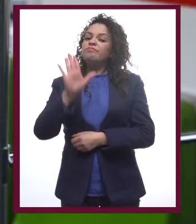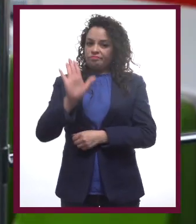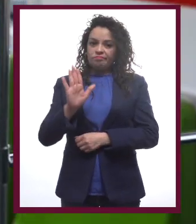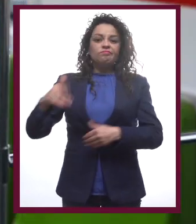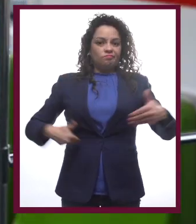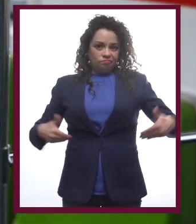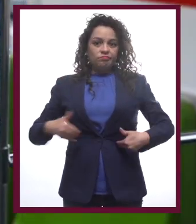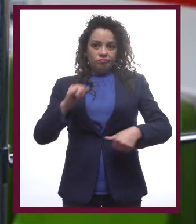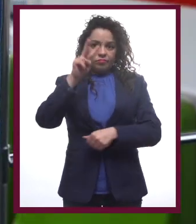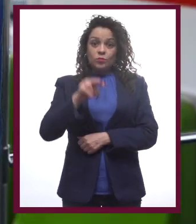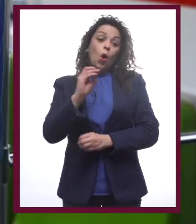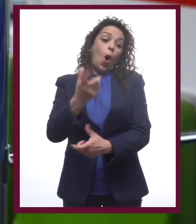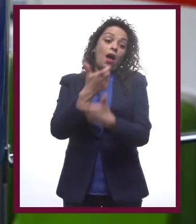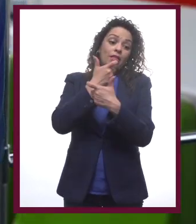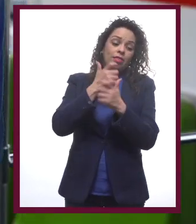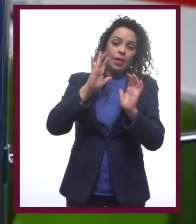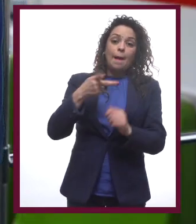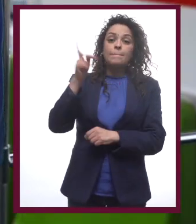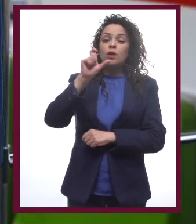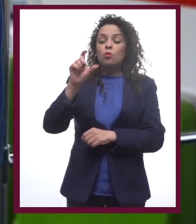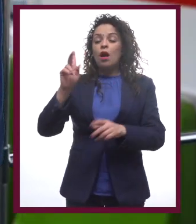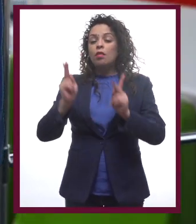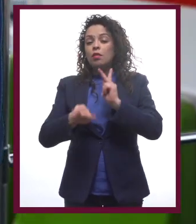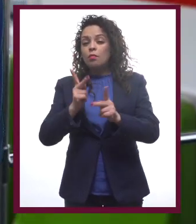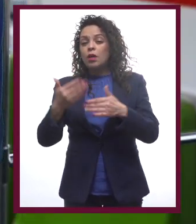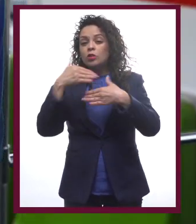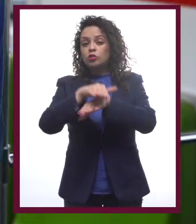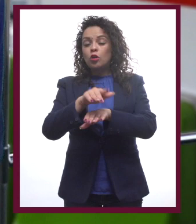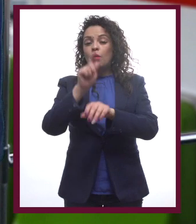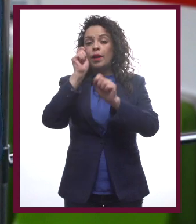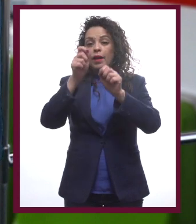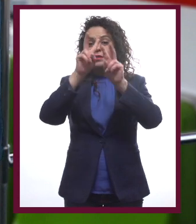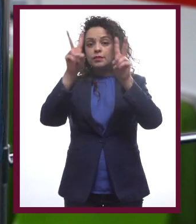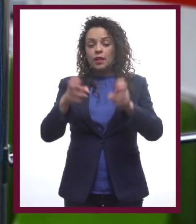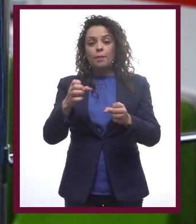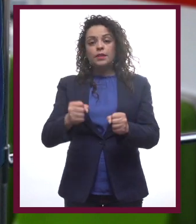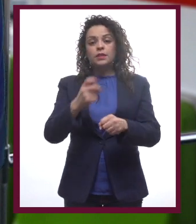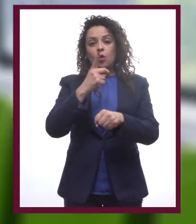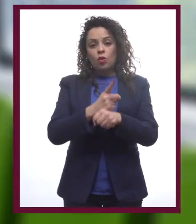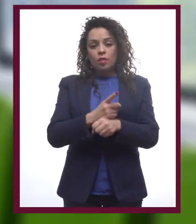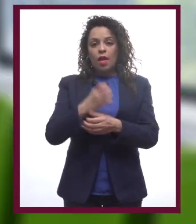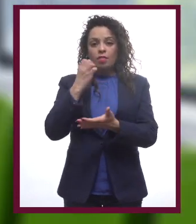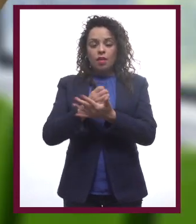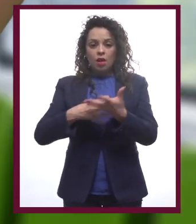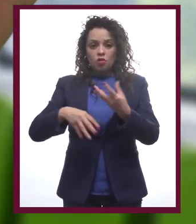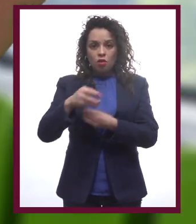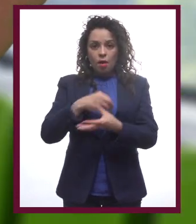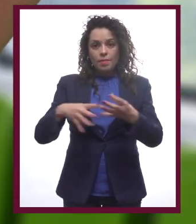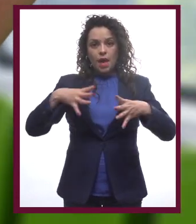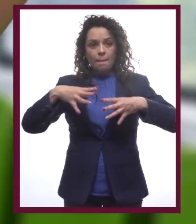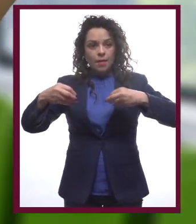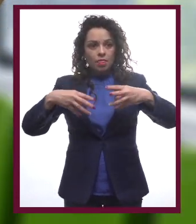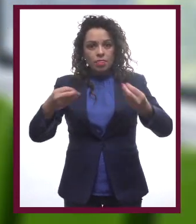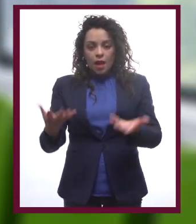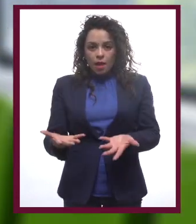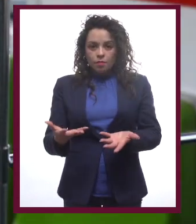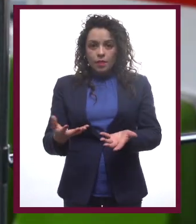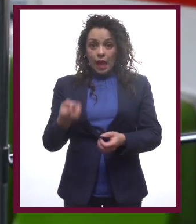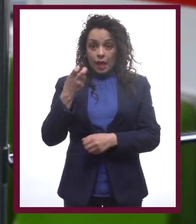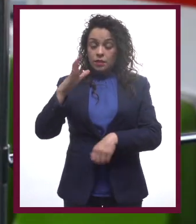una risa. Pero cuando hablamos de la pandemia y de políticas de sus manejos, por ejemplo, seguridad,